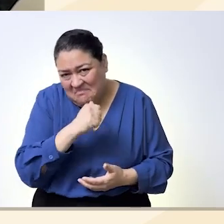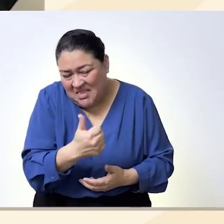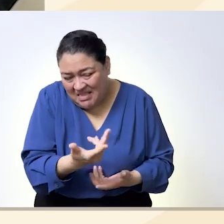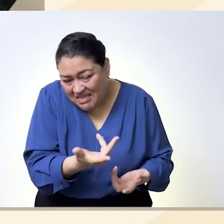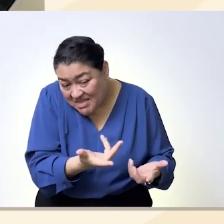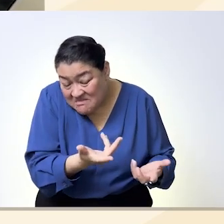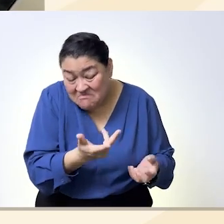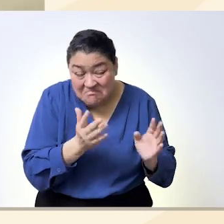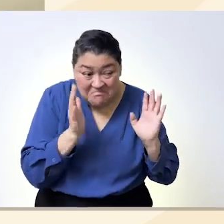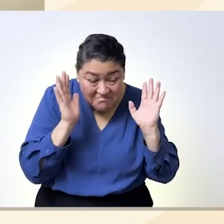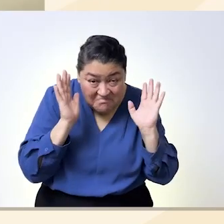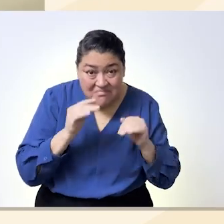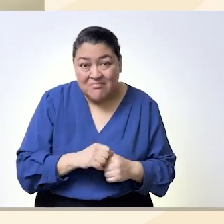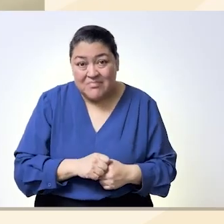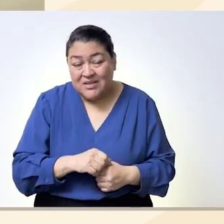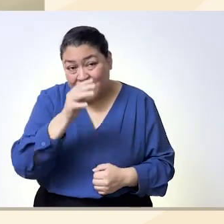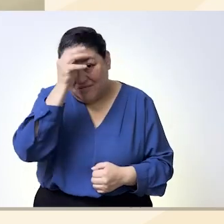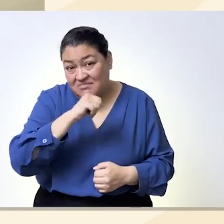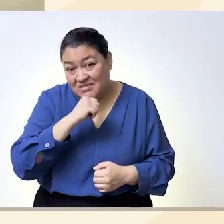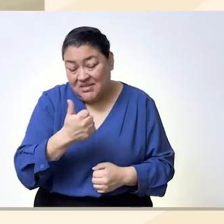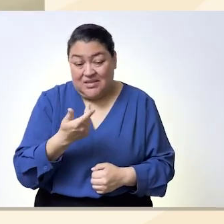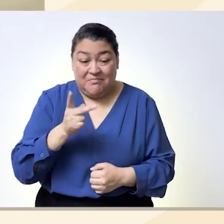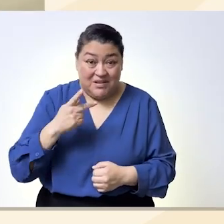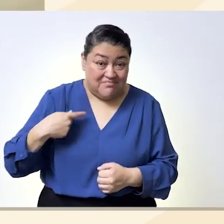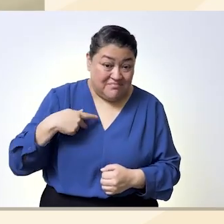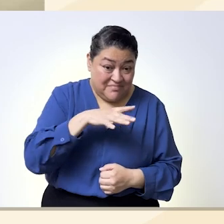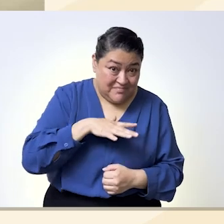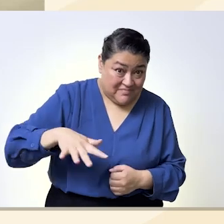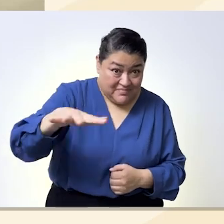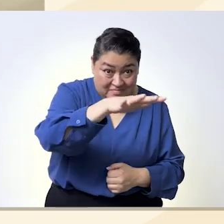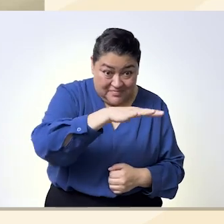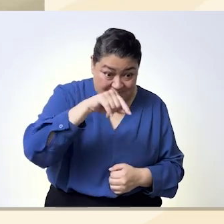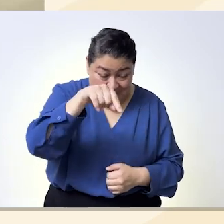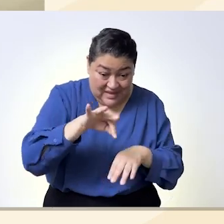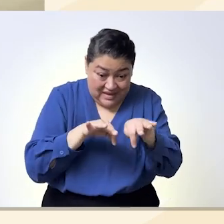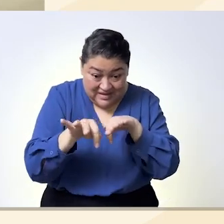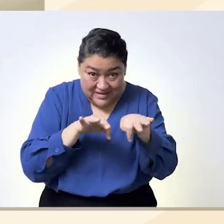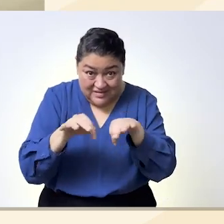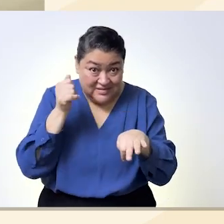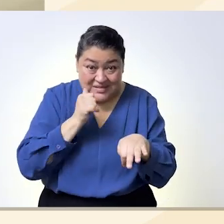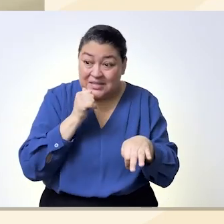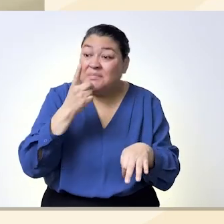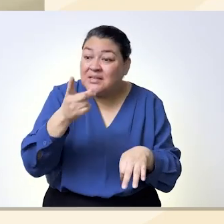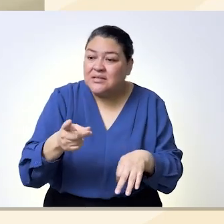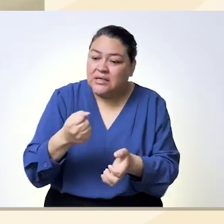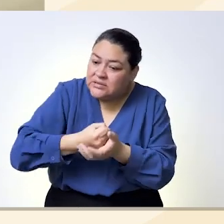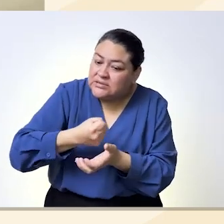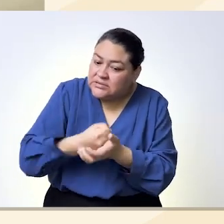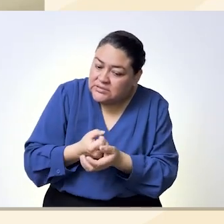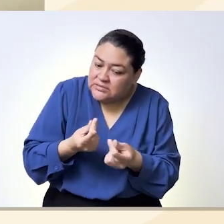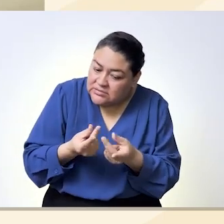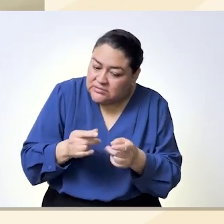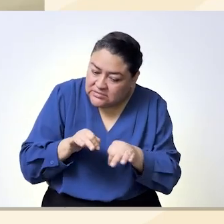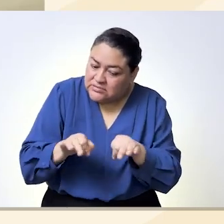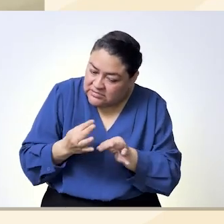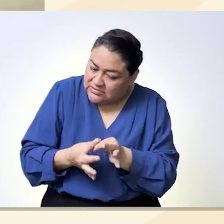justificación la demanda social que te implica los trabajos, pero es verdad que si no cumples esa demanda social, similar a